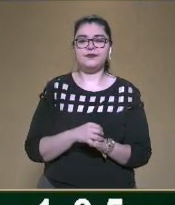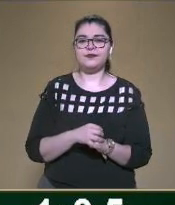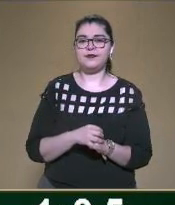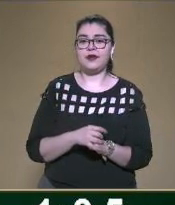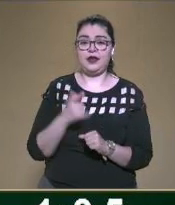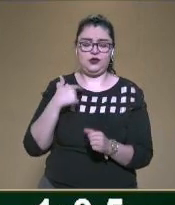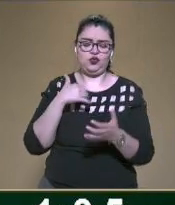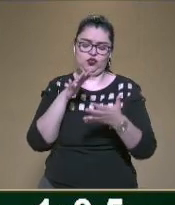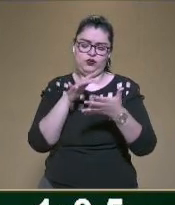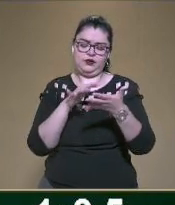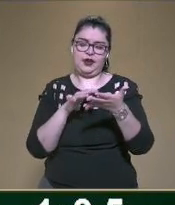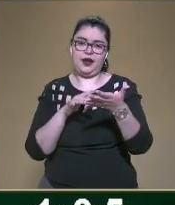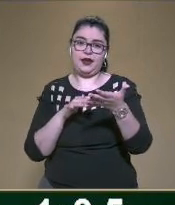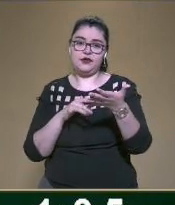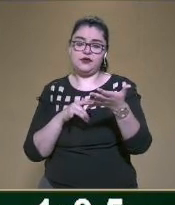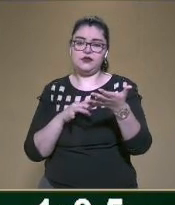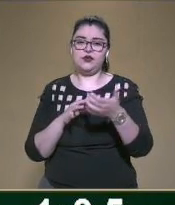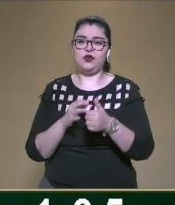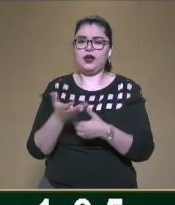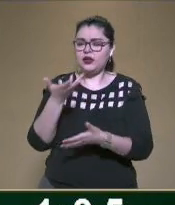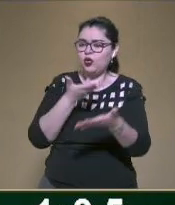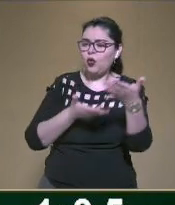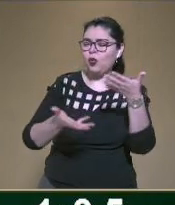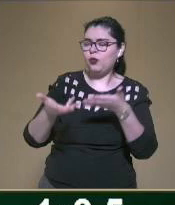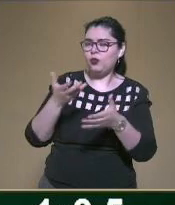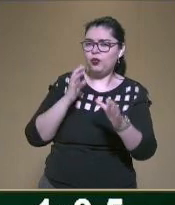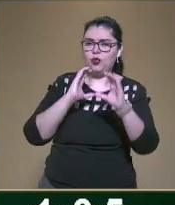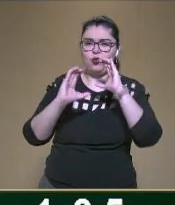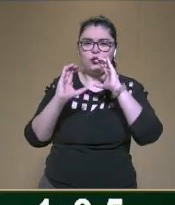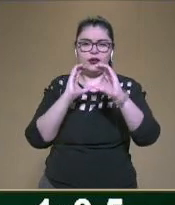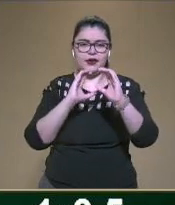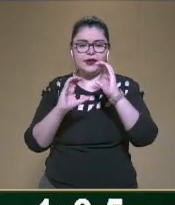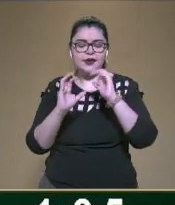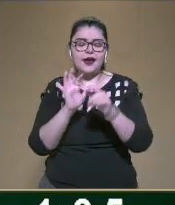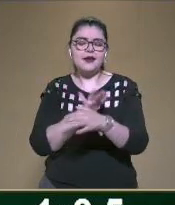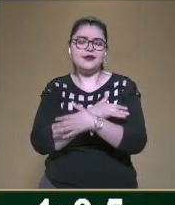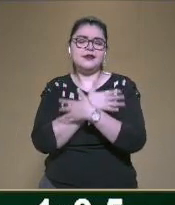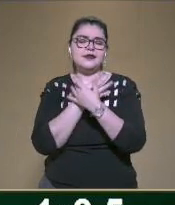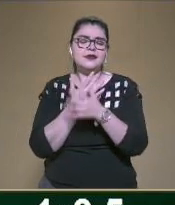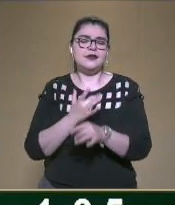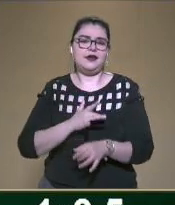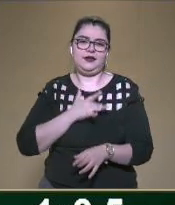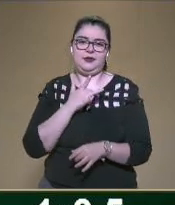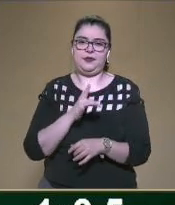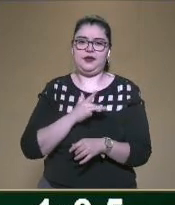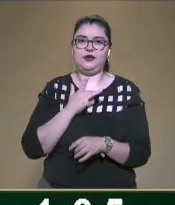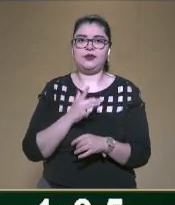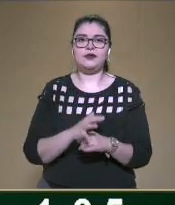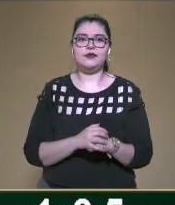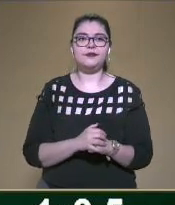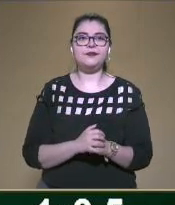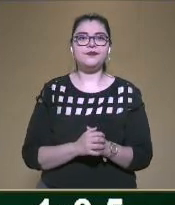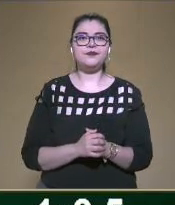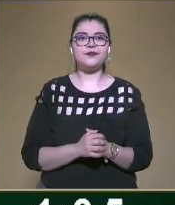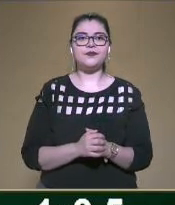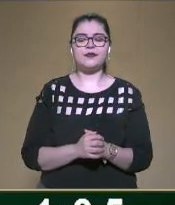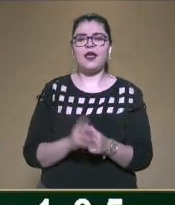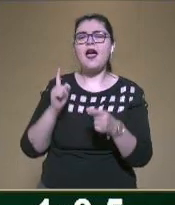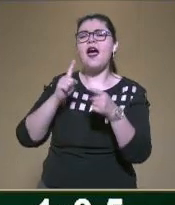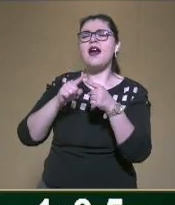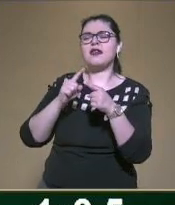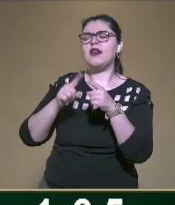Literario, ¿verdad? Así lírico, es. Que transmiten un sentimiento o evocan un sentimiento. ¿A quién van dirigidos